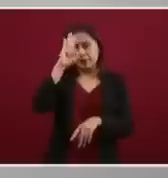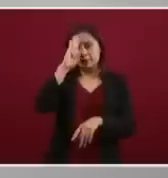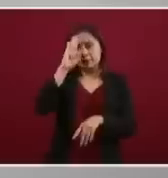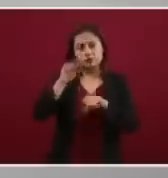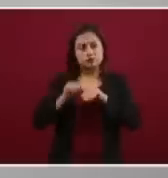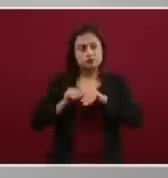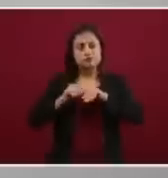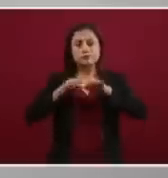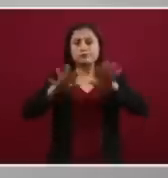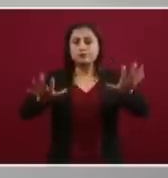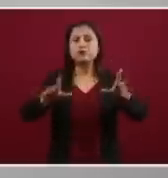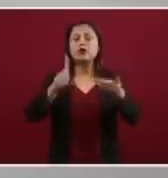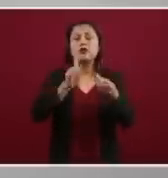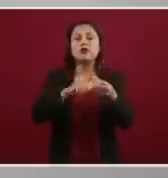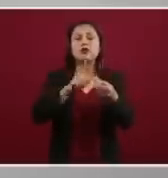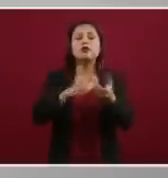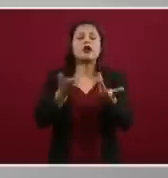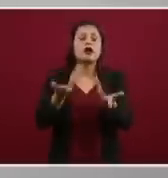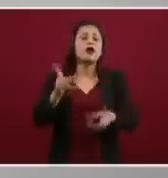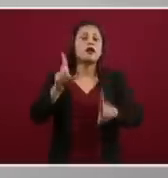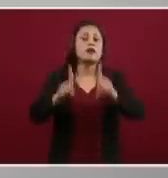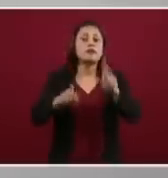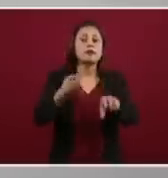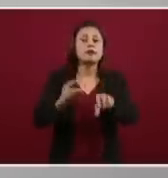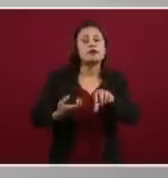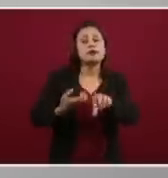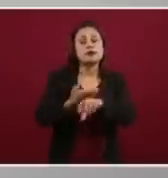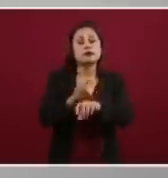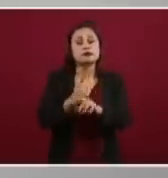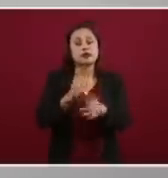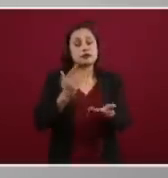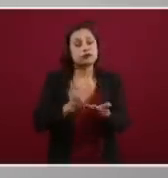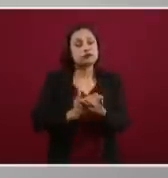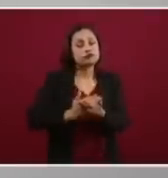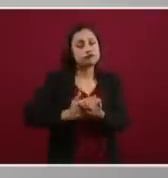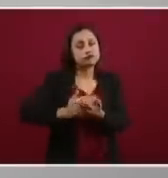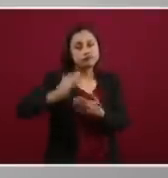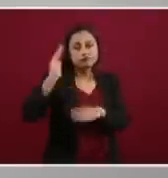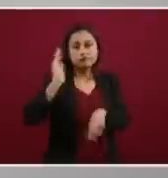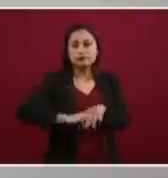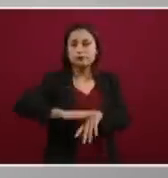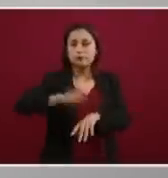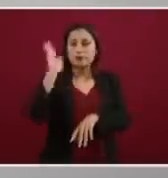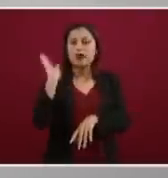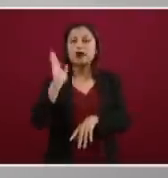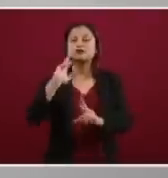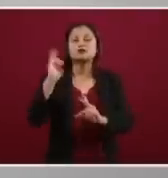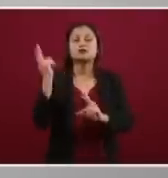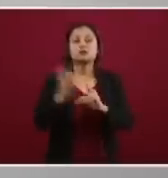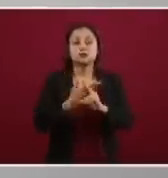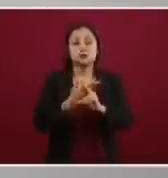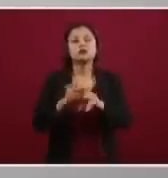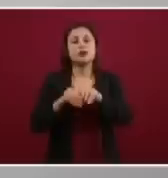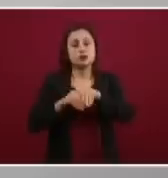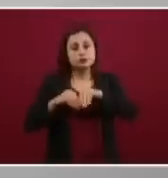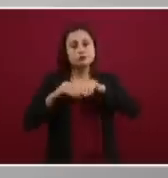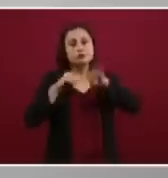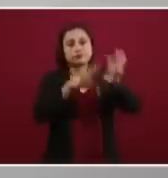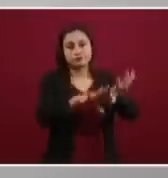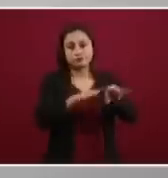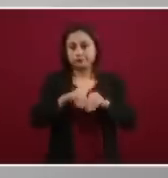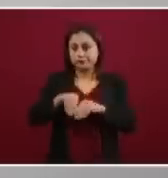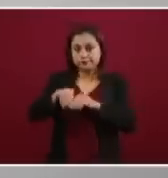más incidencia delictiva, sobre todo en homicidios. También es